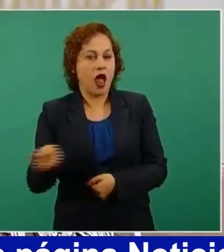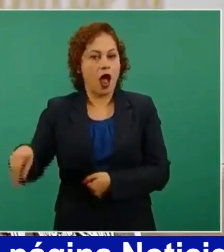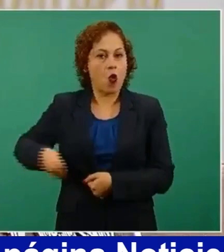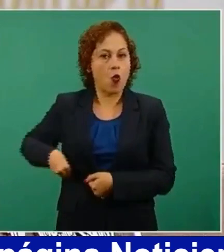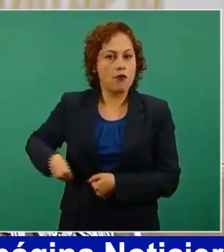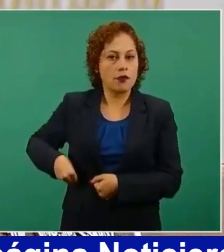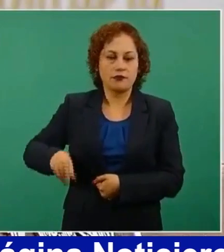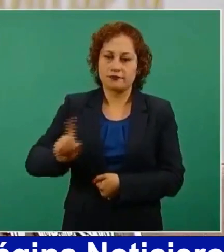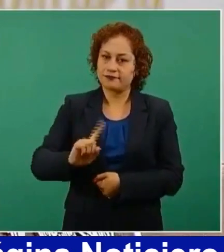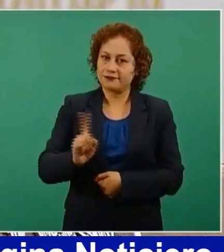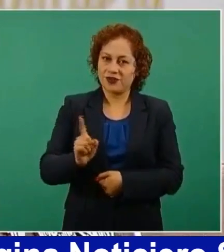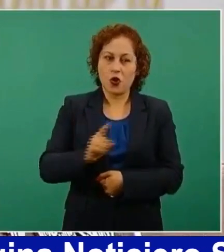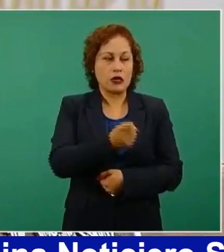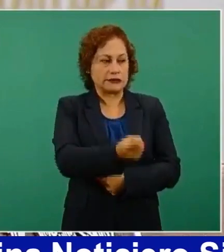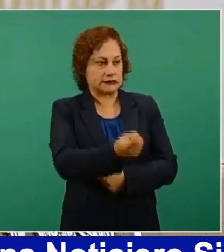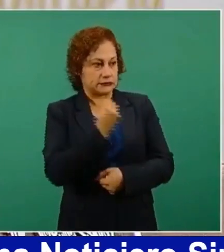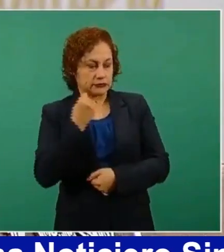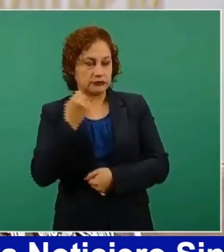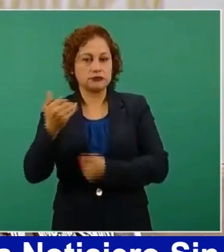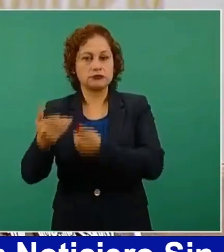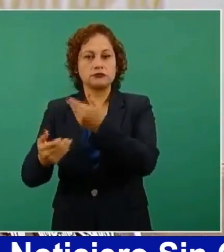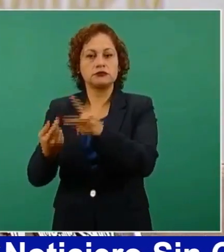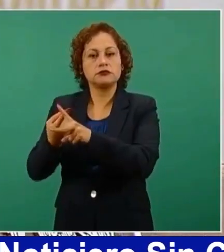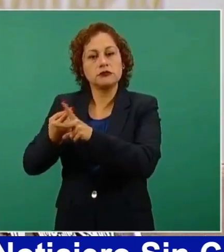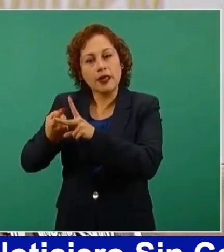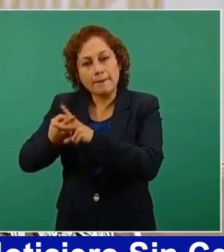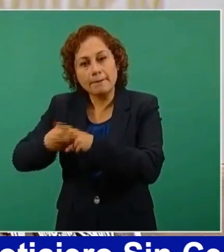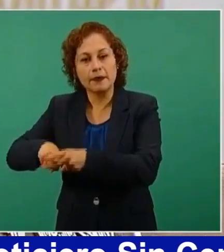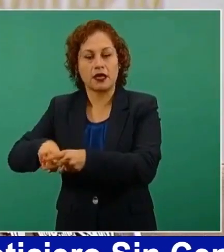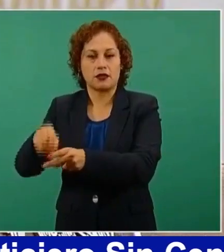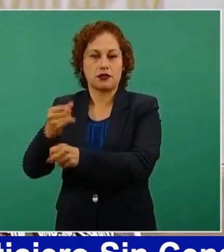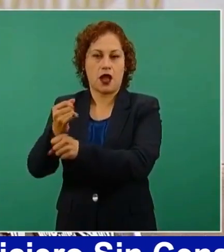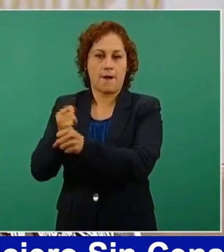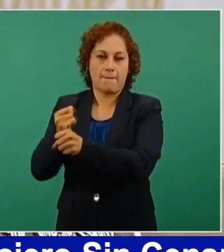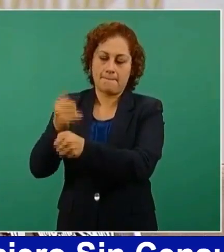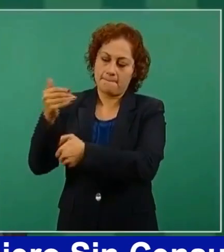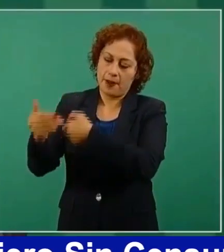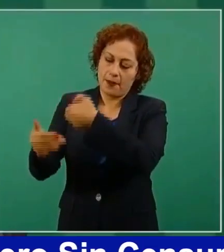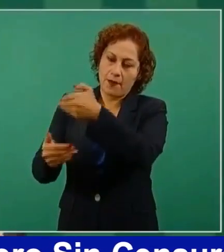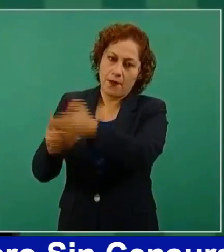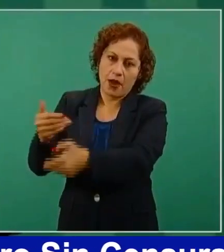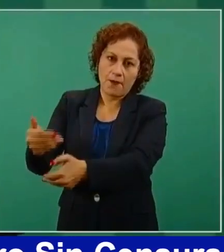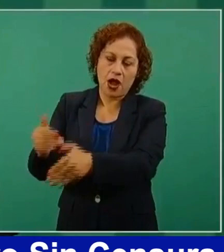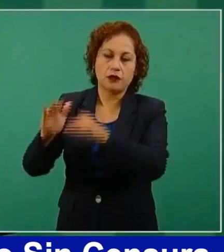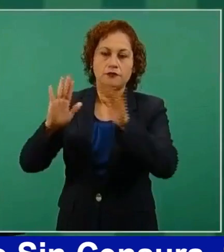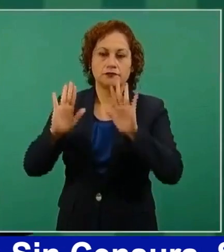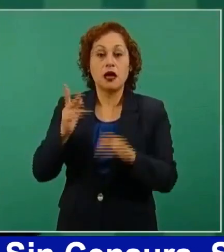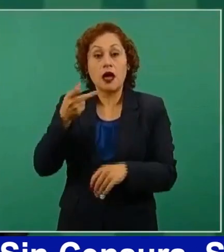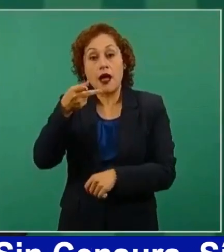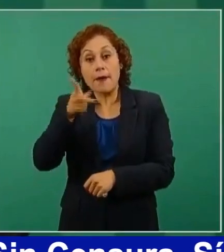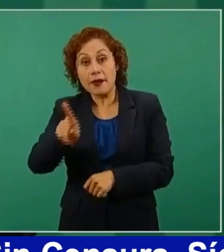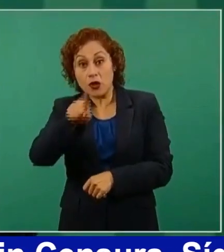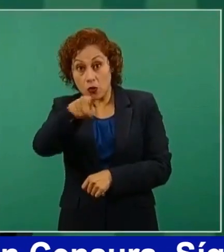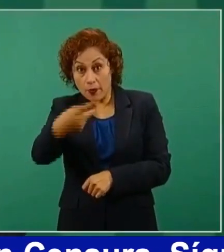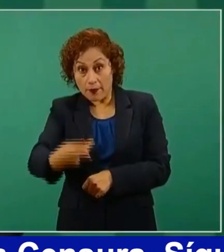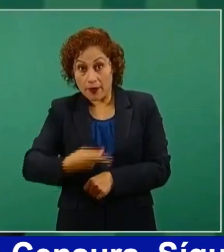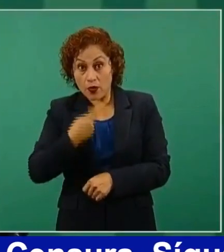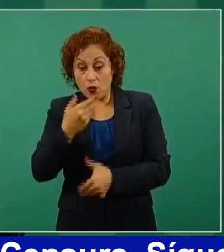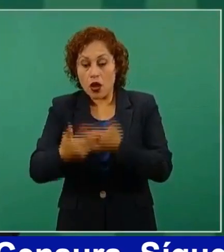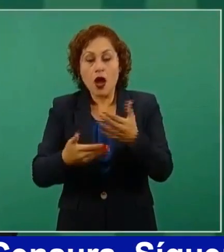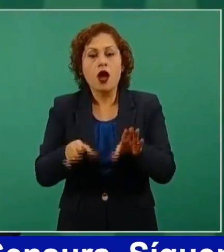son culpables, pero sí es un avance importante el que todos